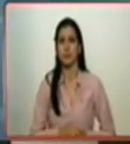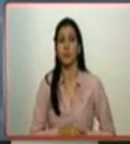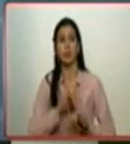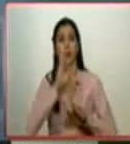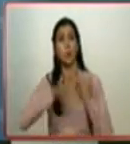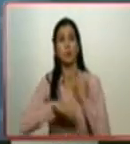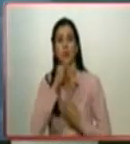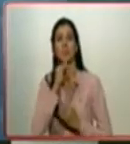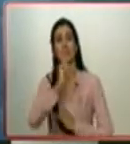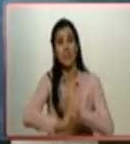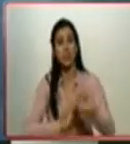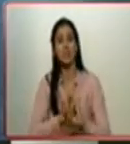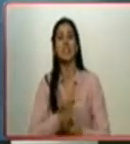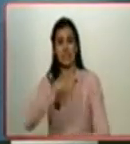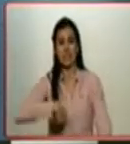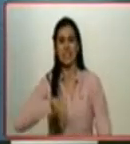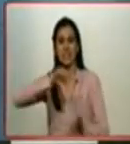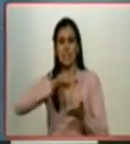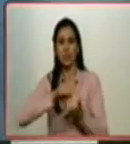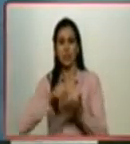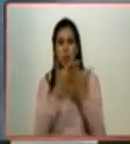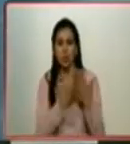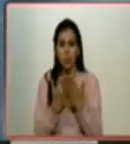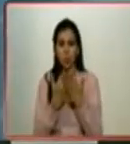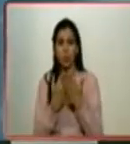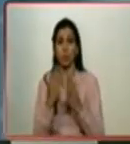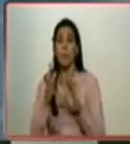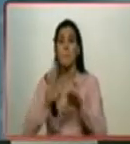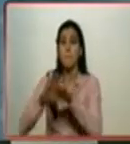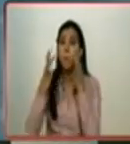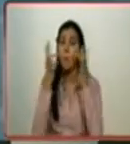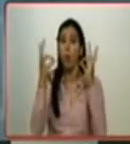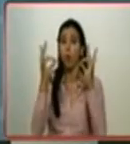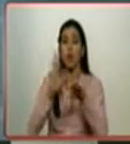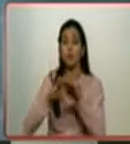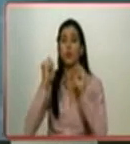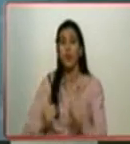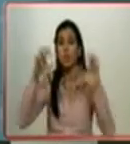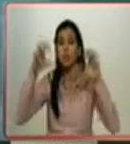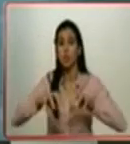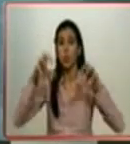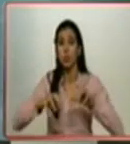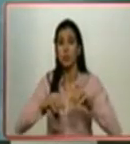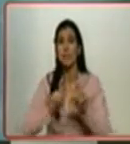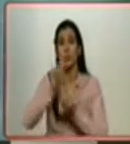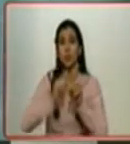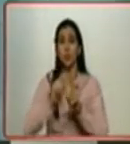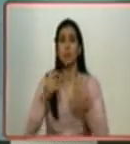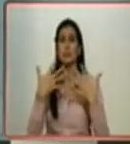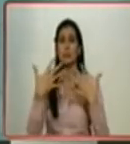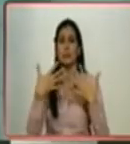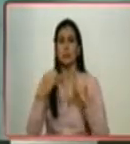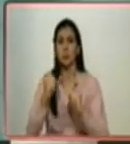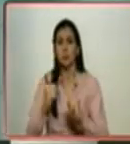Finalizamos nuestro recorrido en China. El Centro Meteorológico Nacional mantiene alertas para avisar sobre las fuertes lluvias y altas temperaturas que han